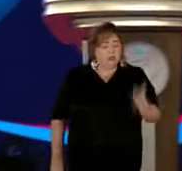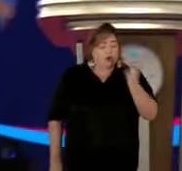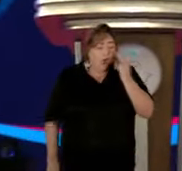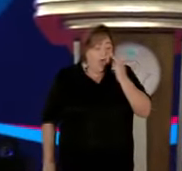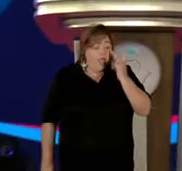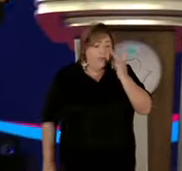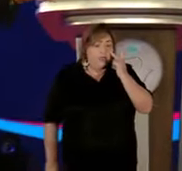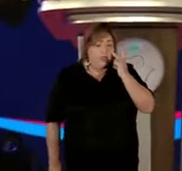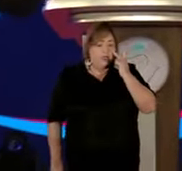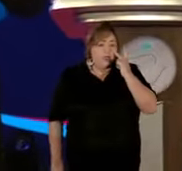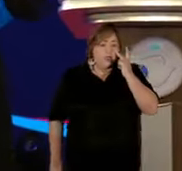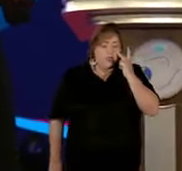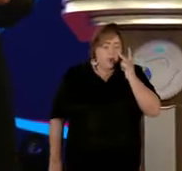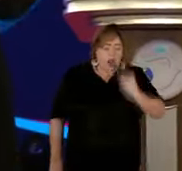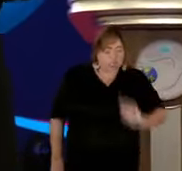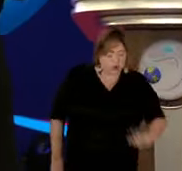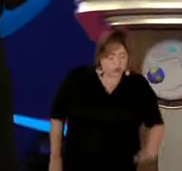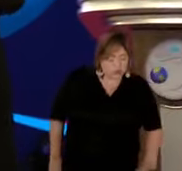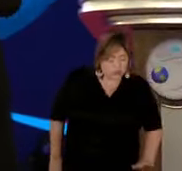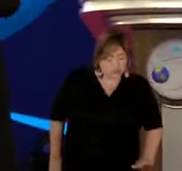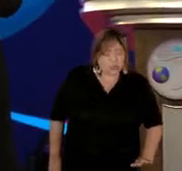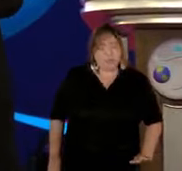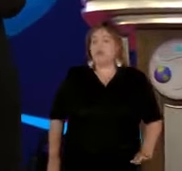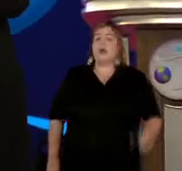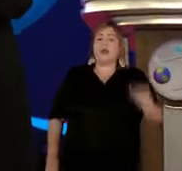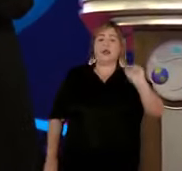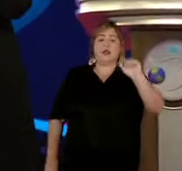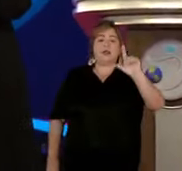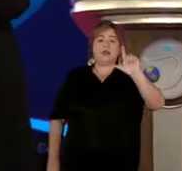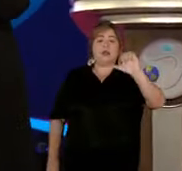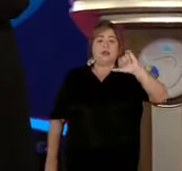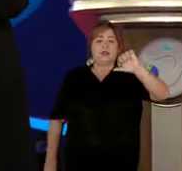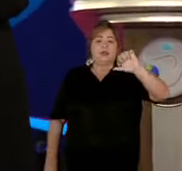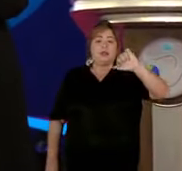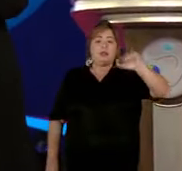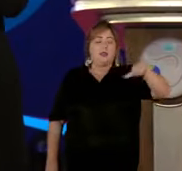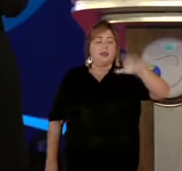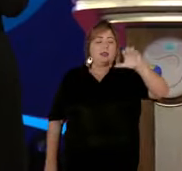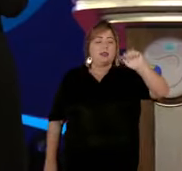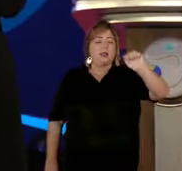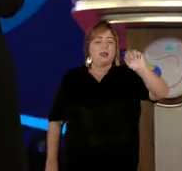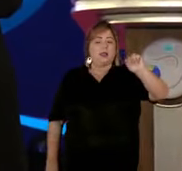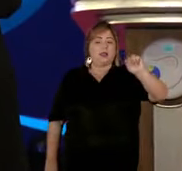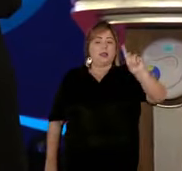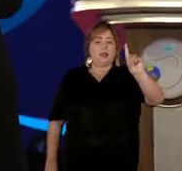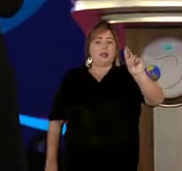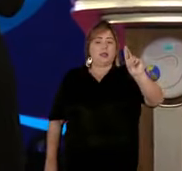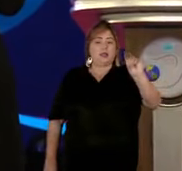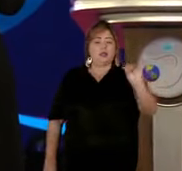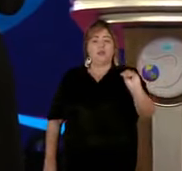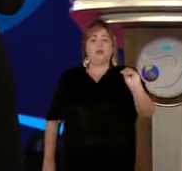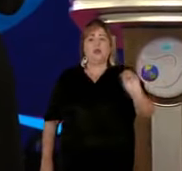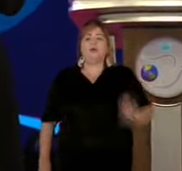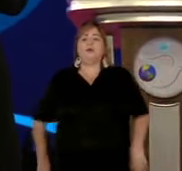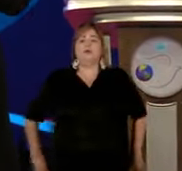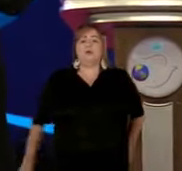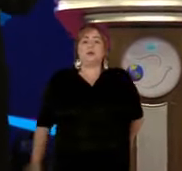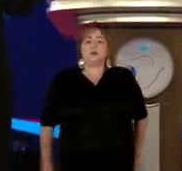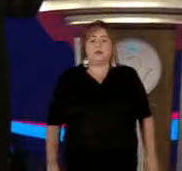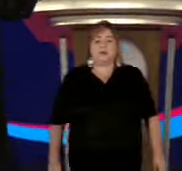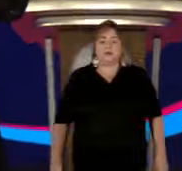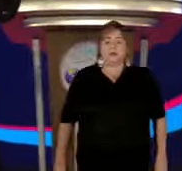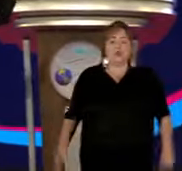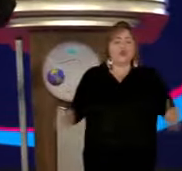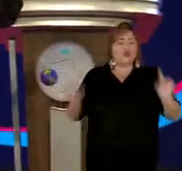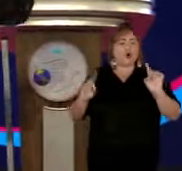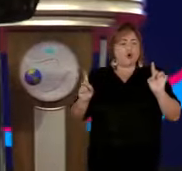eso es algo, porque ellos lo hacen. Entonces, Alejandro empezó sin técnica. ¿Dónde está Alejandro? No está hoy. Yo vi a